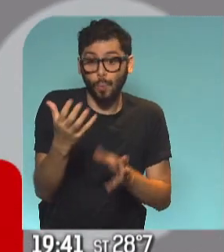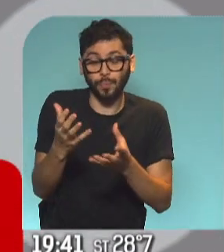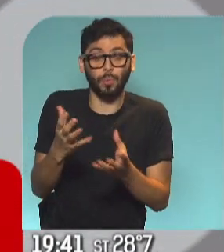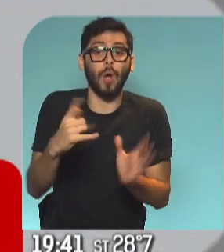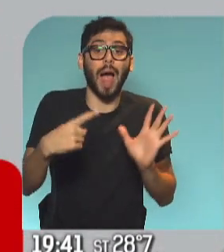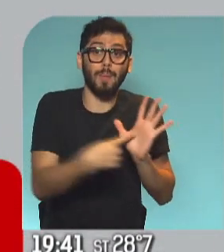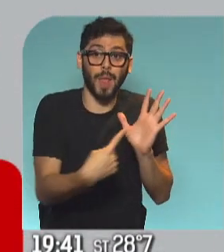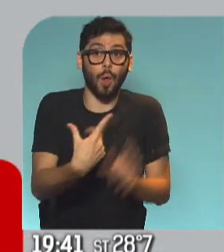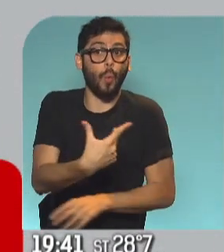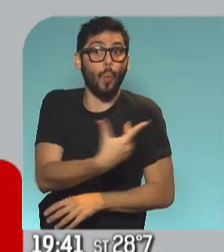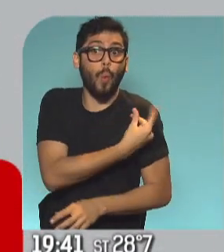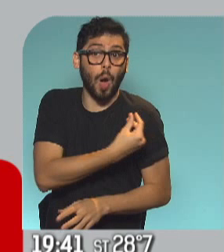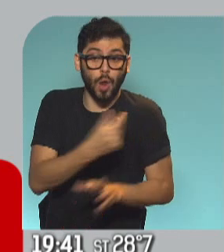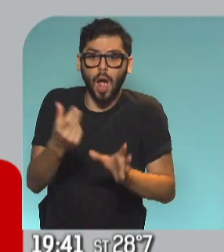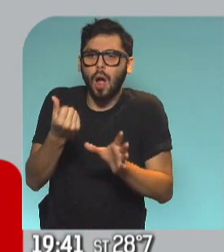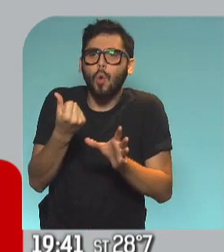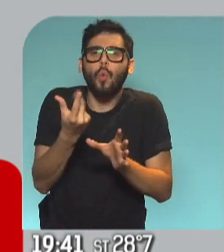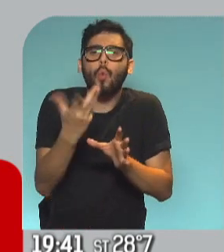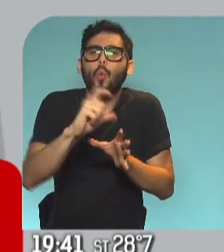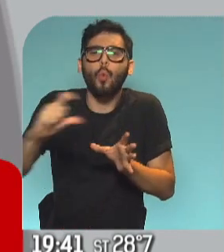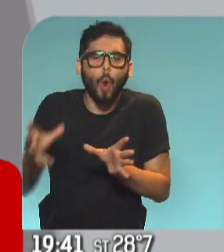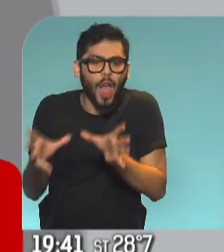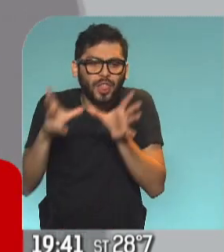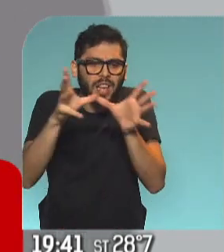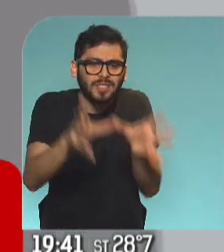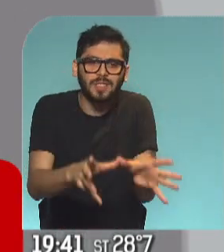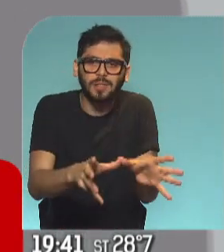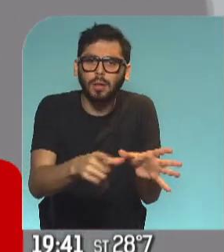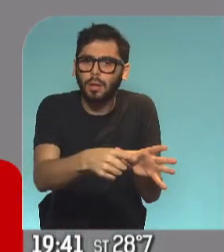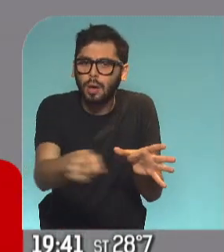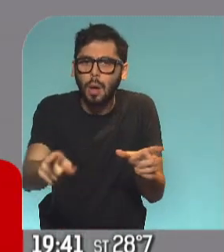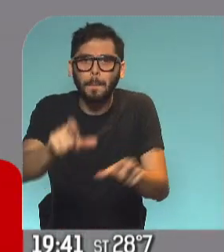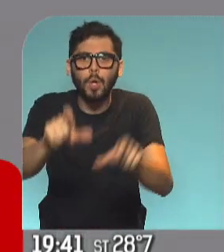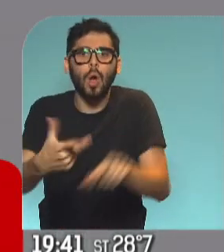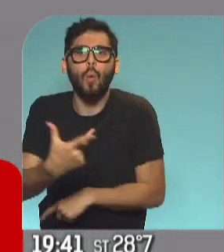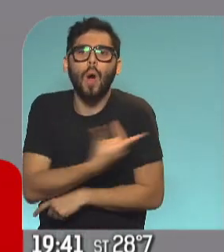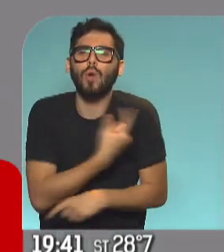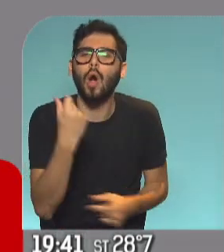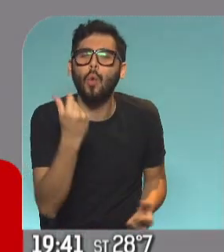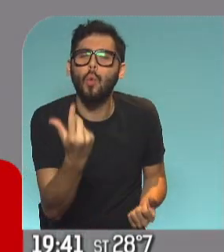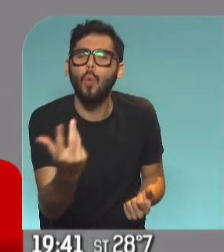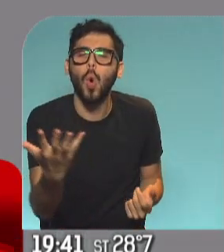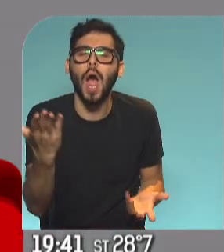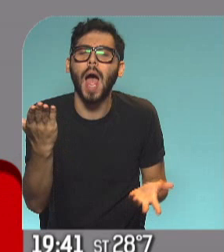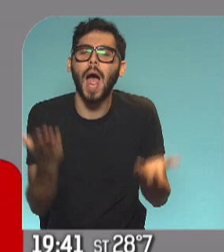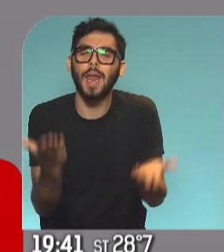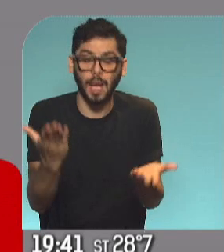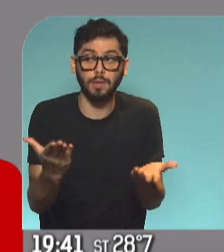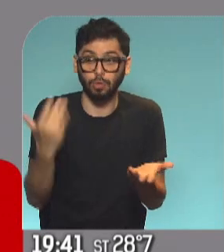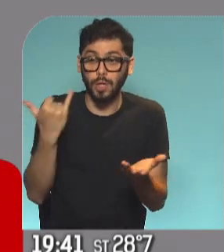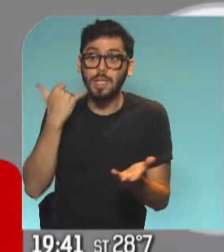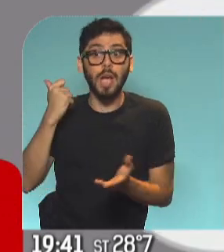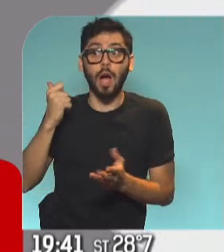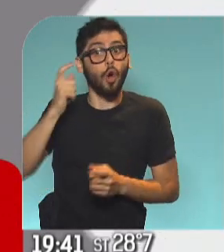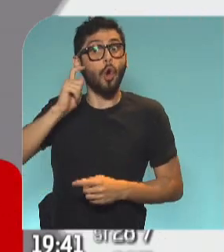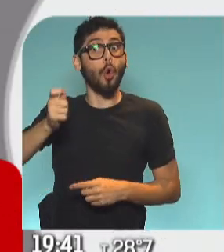Ciudad Autónoma de Buenos Aires y el listado a las personas que se vacunaron. Hay una orden de allanamiento